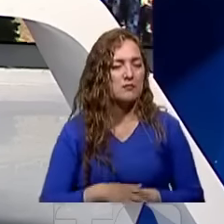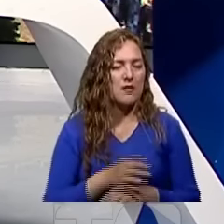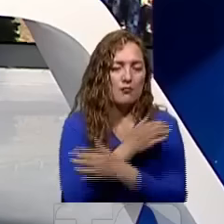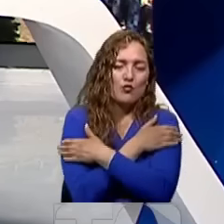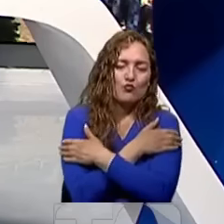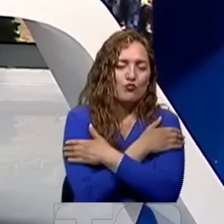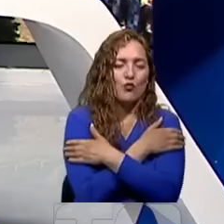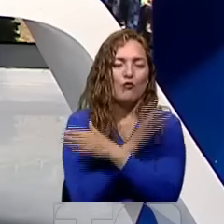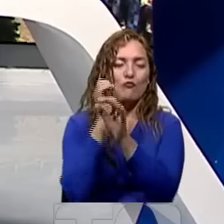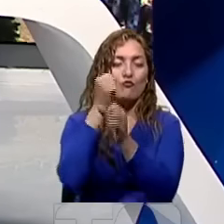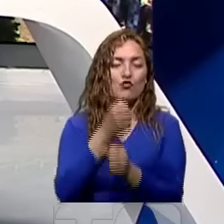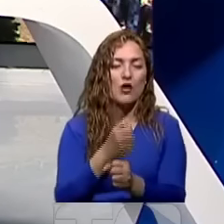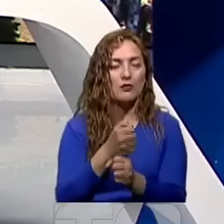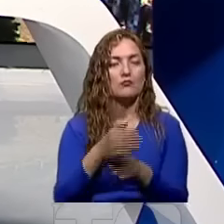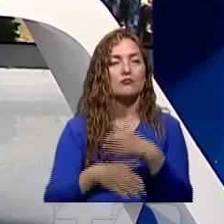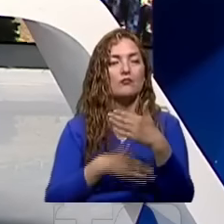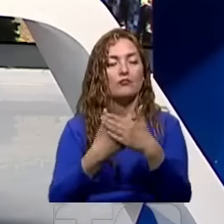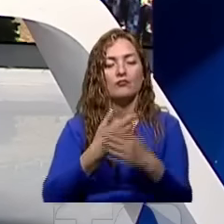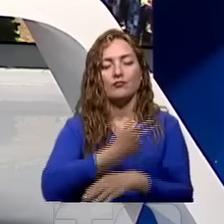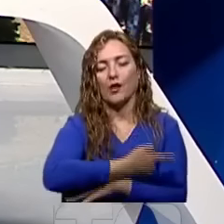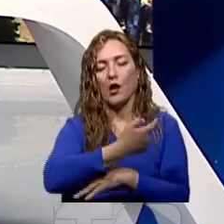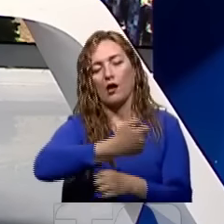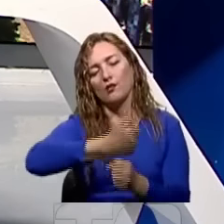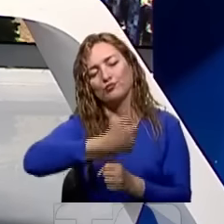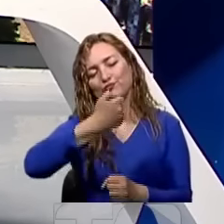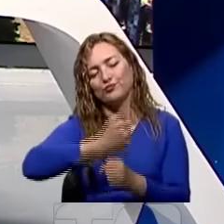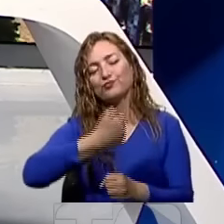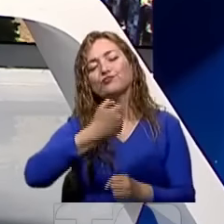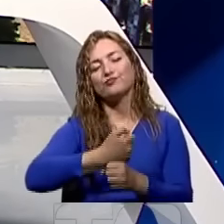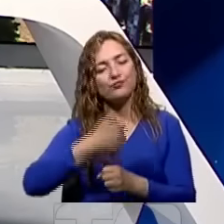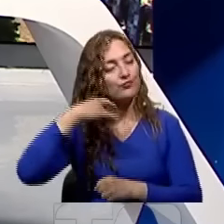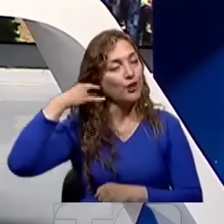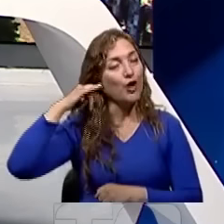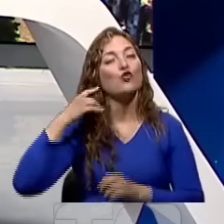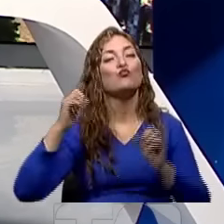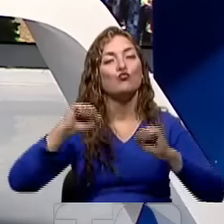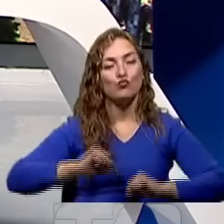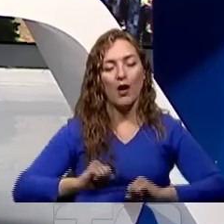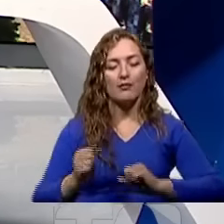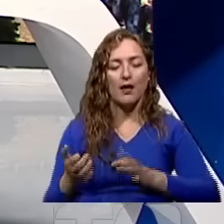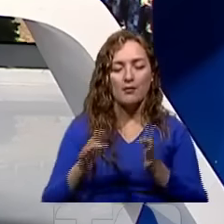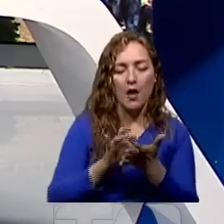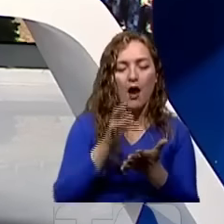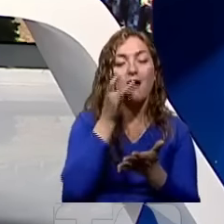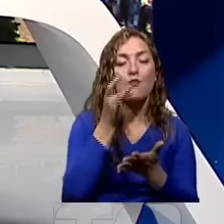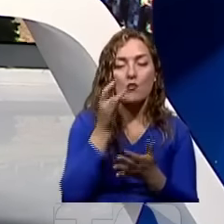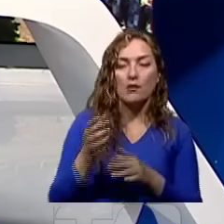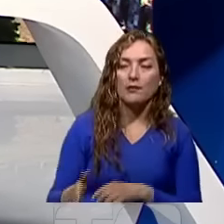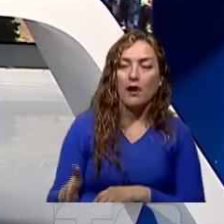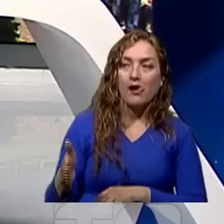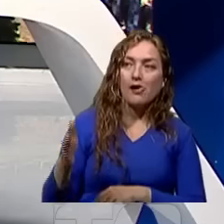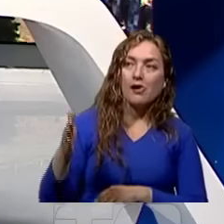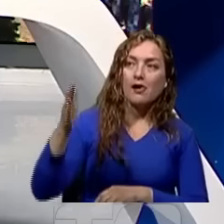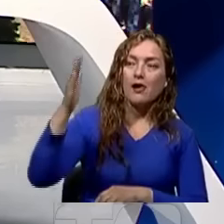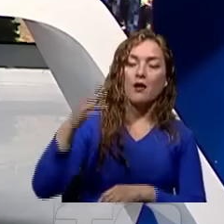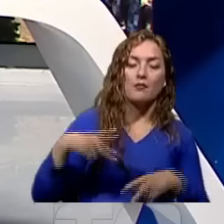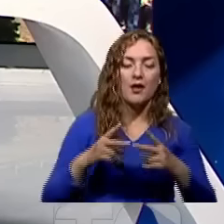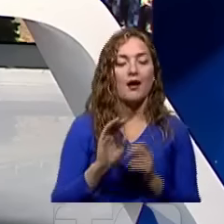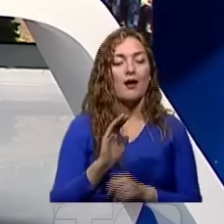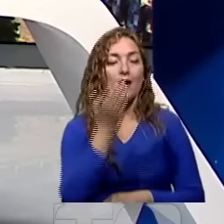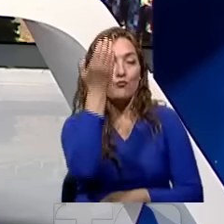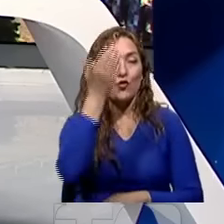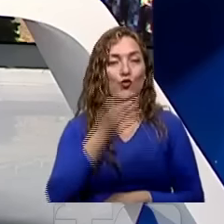Fundación de Síndrome de Turner que todos los días trabajan para que las niñas puedan recibir, por ejemplo, una hormona de crecimiento y les pueda cambiar la vida.